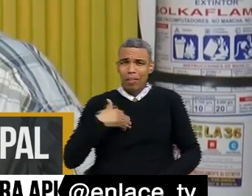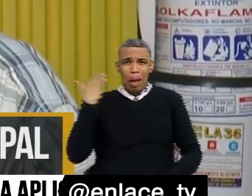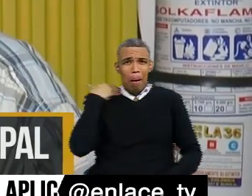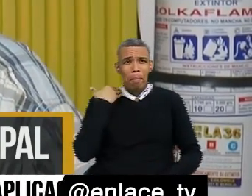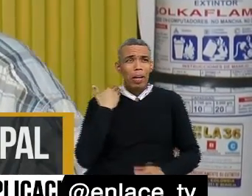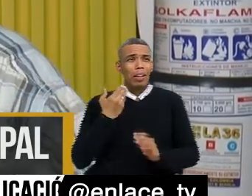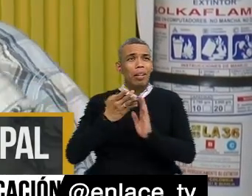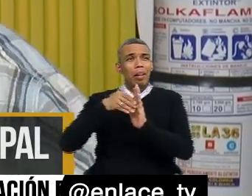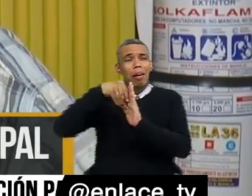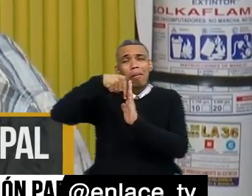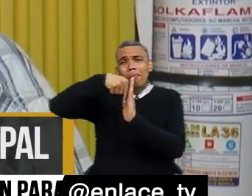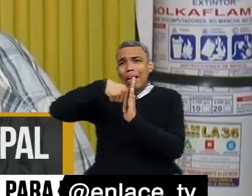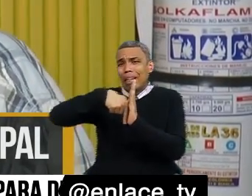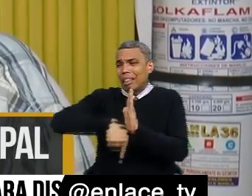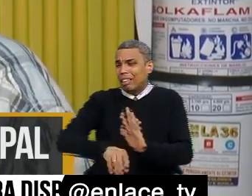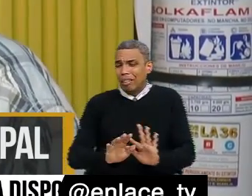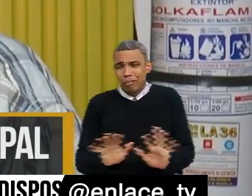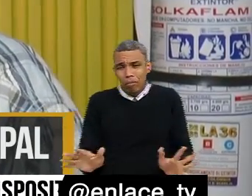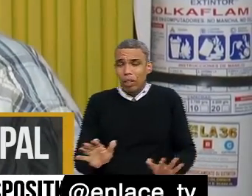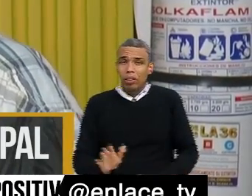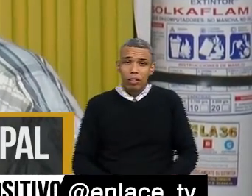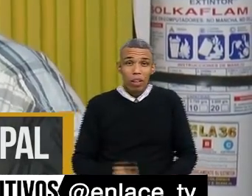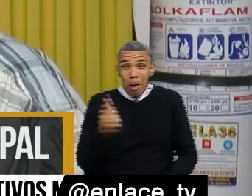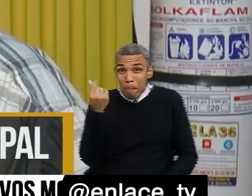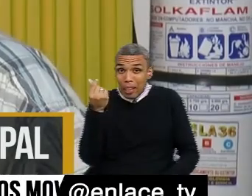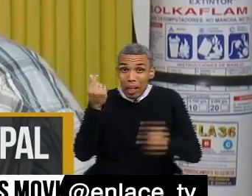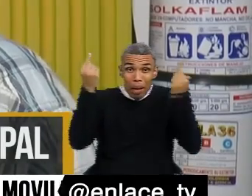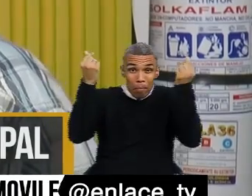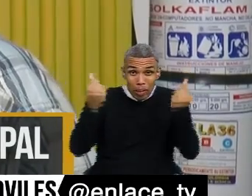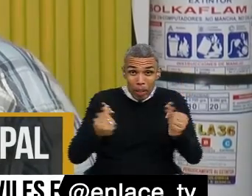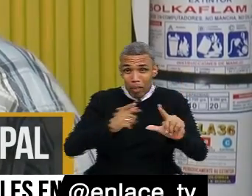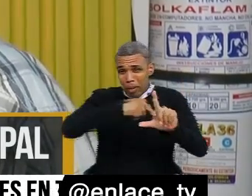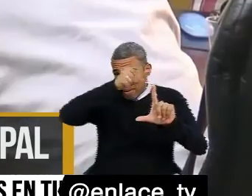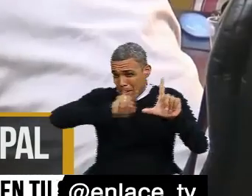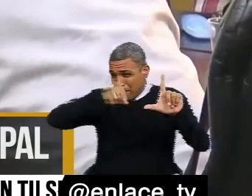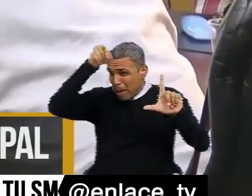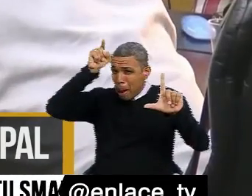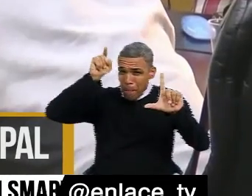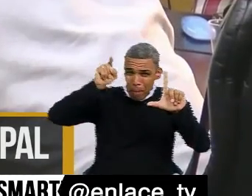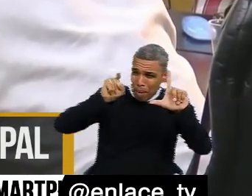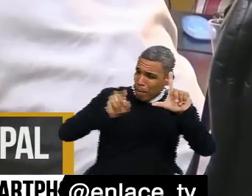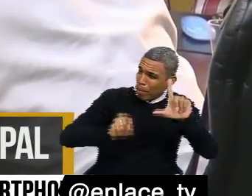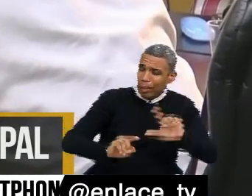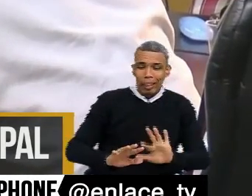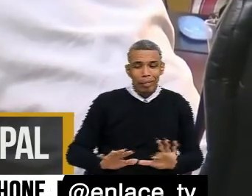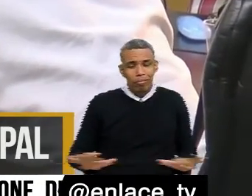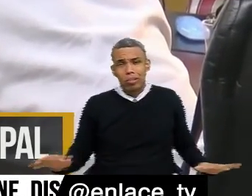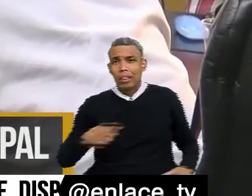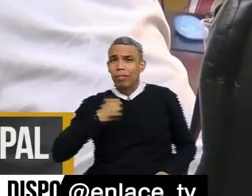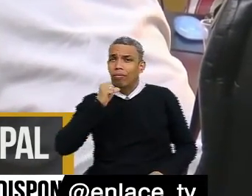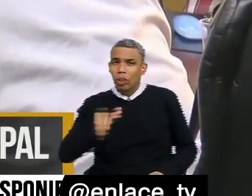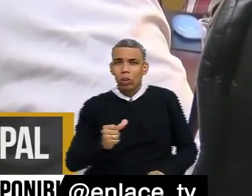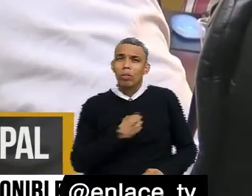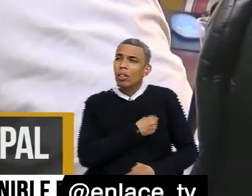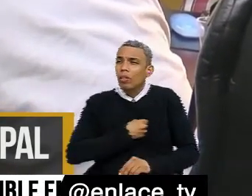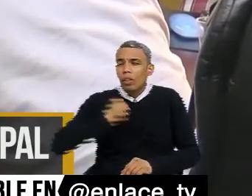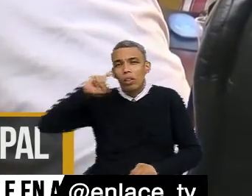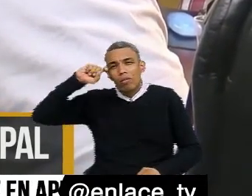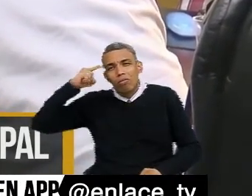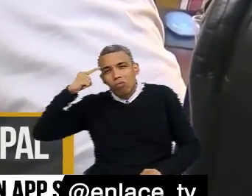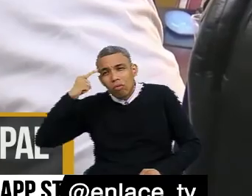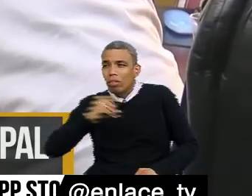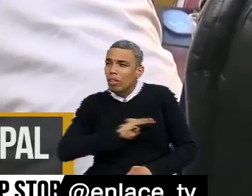estamos acabados. Pedimos auxilio al gobierno, pedimos al alcalde, a la Cámara de Comercio, a nuestro representante de gremios que nos